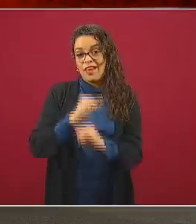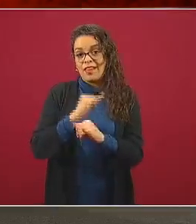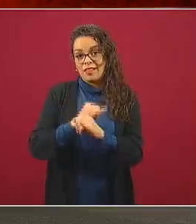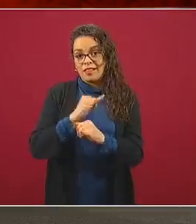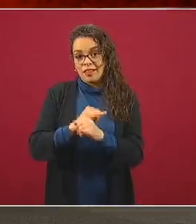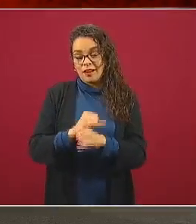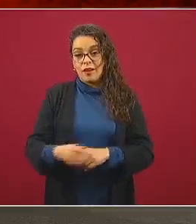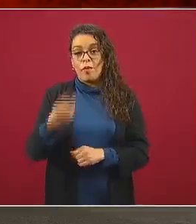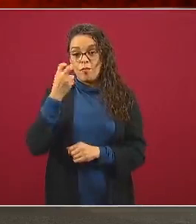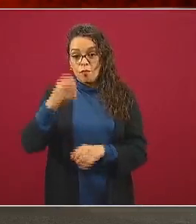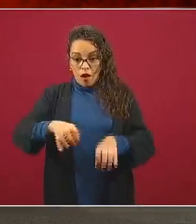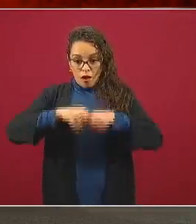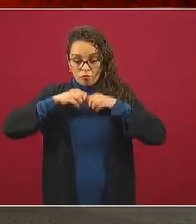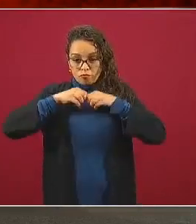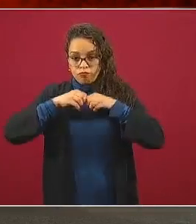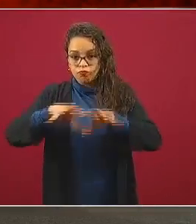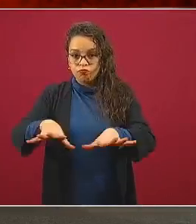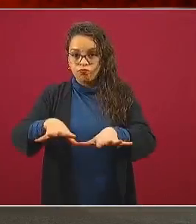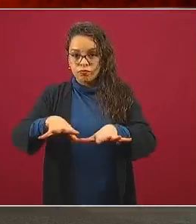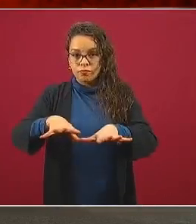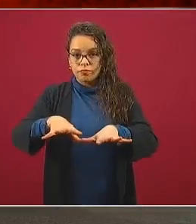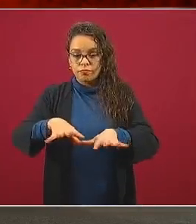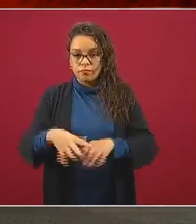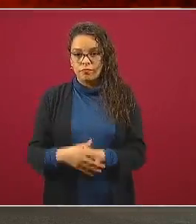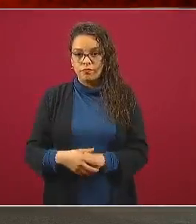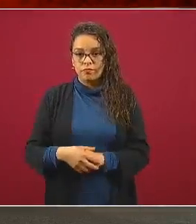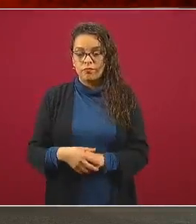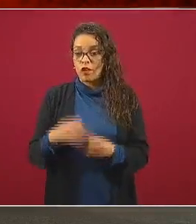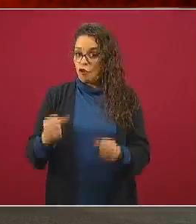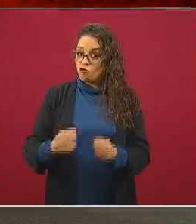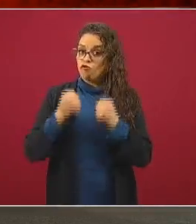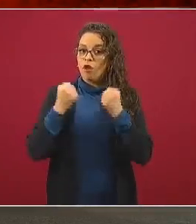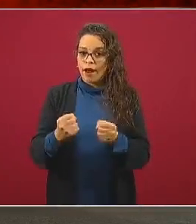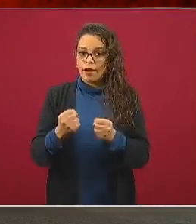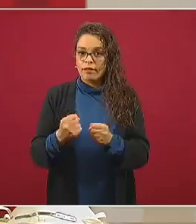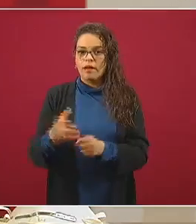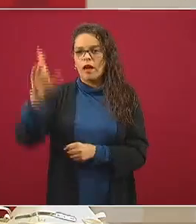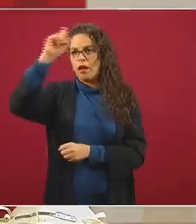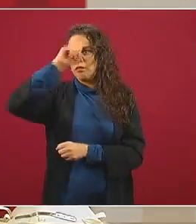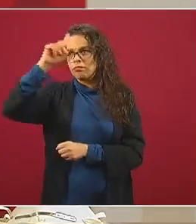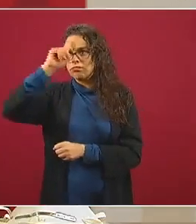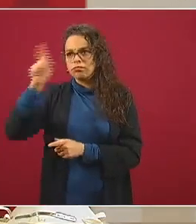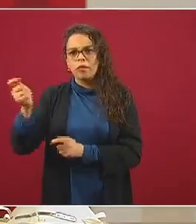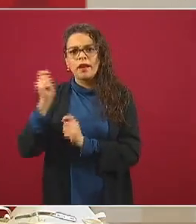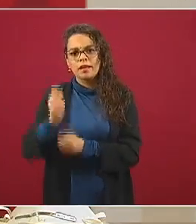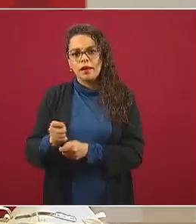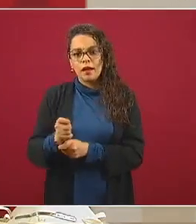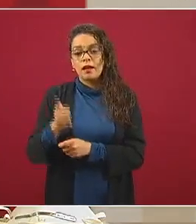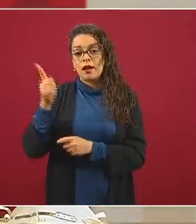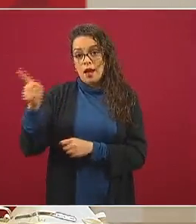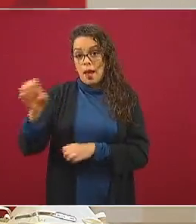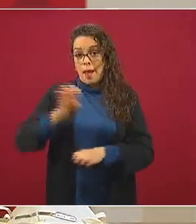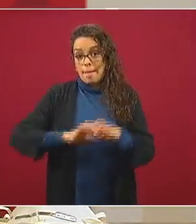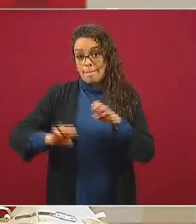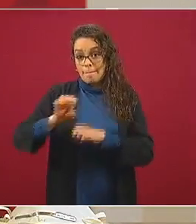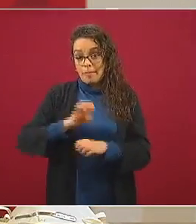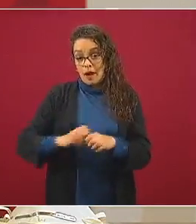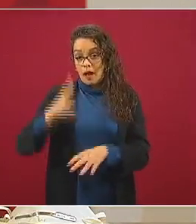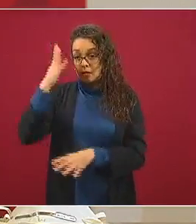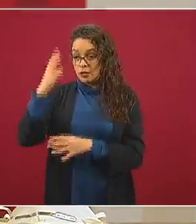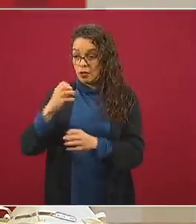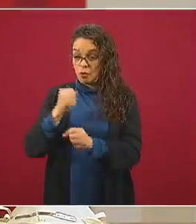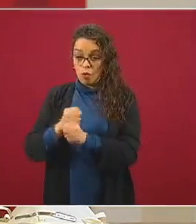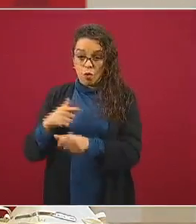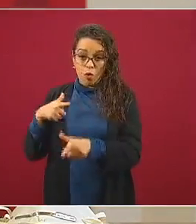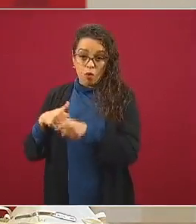muy agresiva. Nos ha asesorado una de las mejores compañías que por 5 años